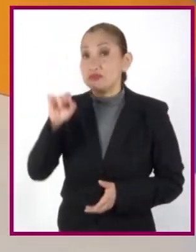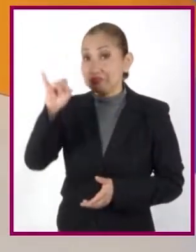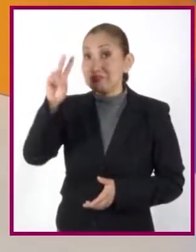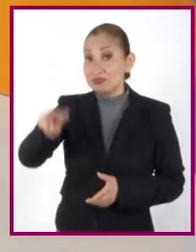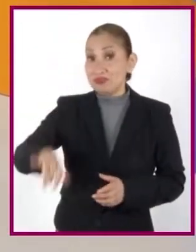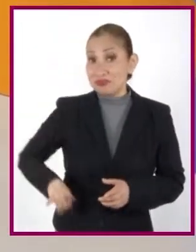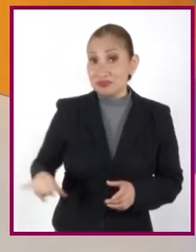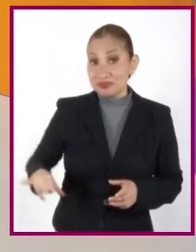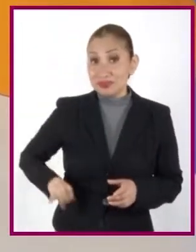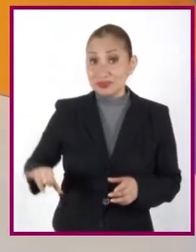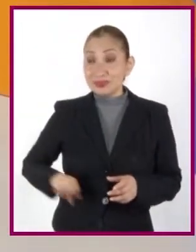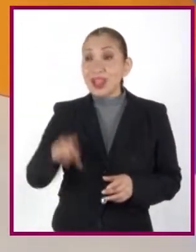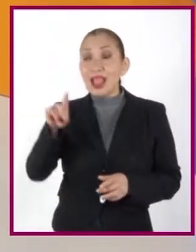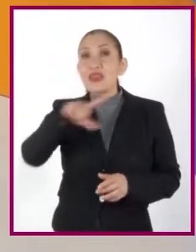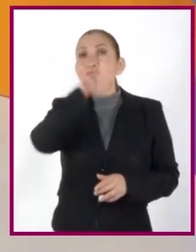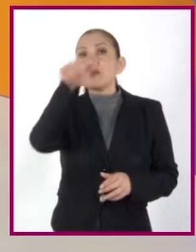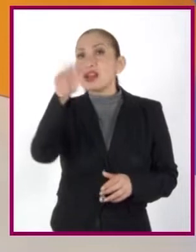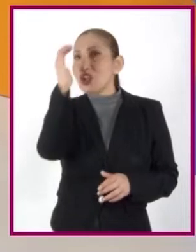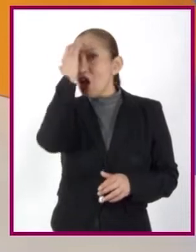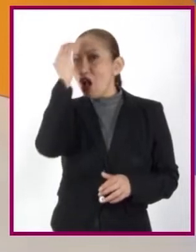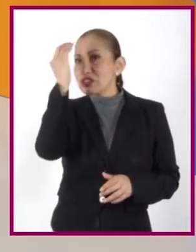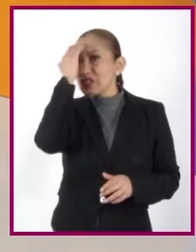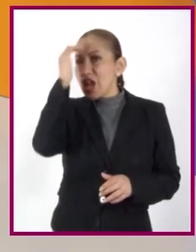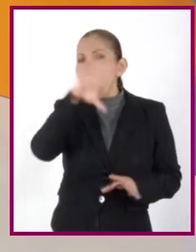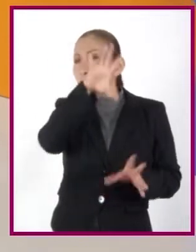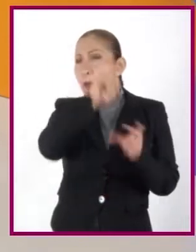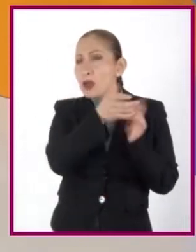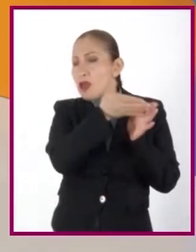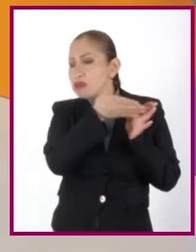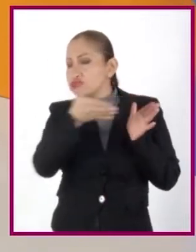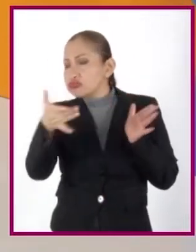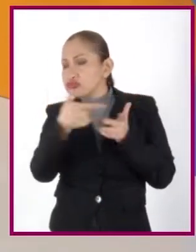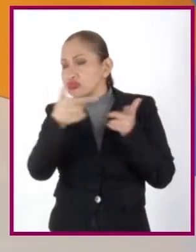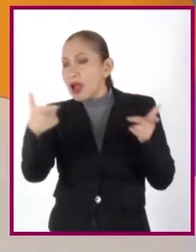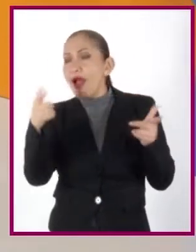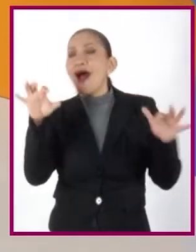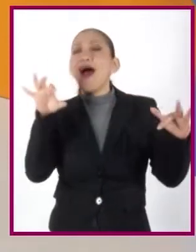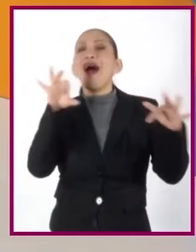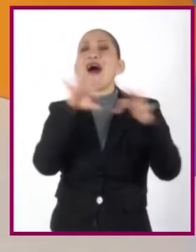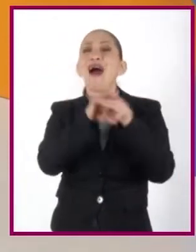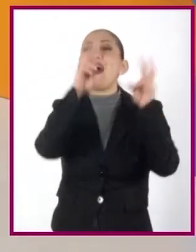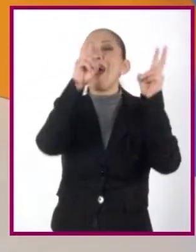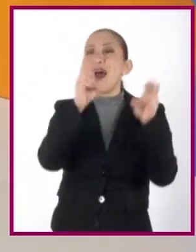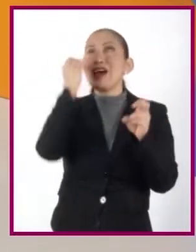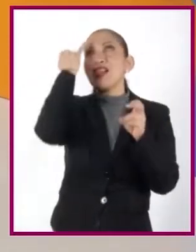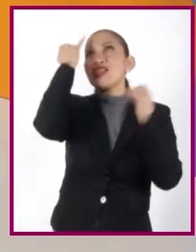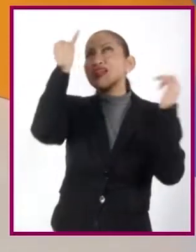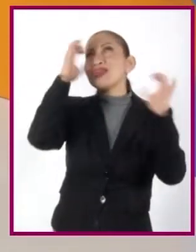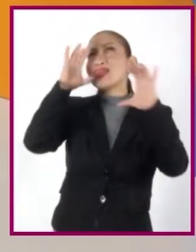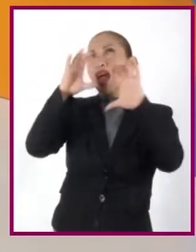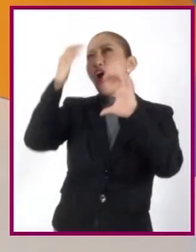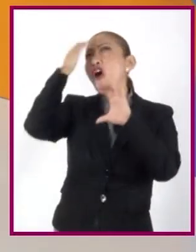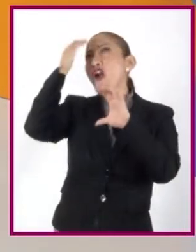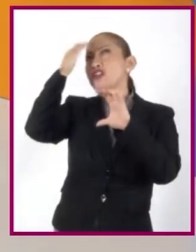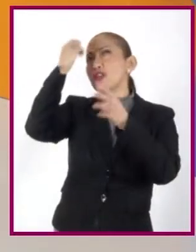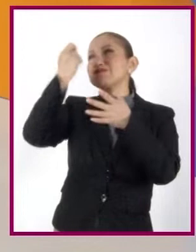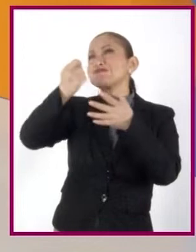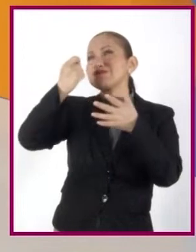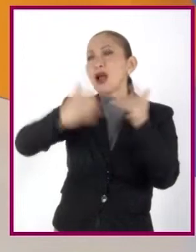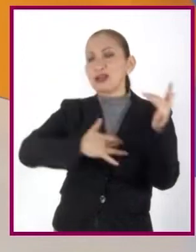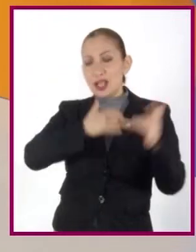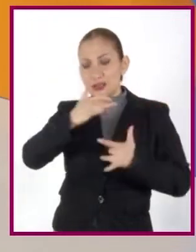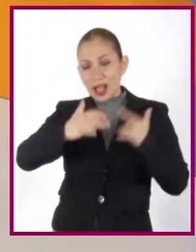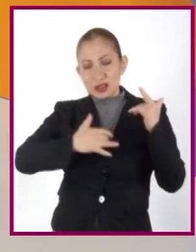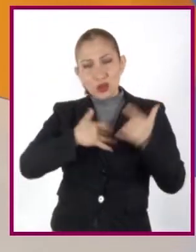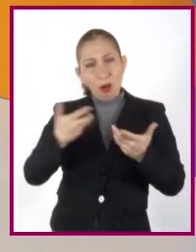más interesante es que después de conocer el relato completo, comenzamos a asociar este título con imágenes específicas, sensaciones